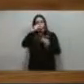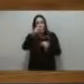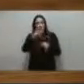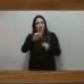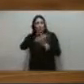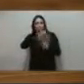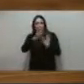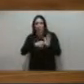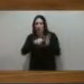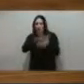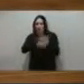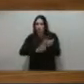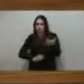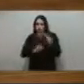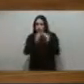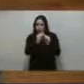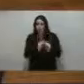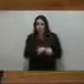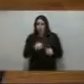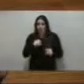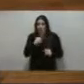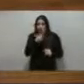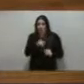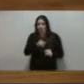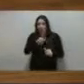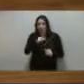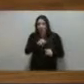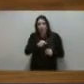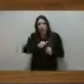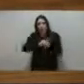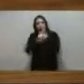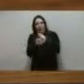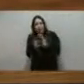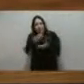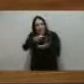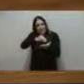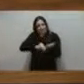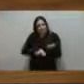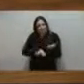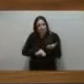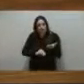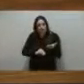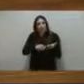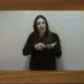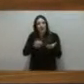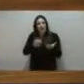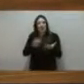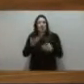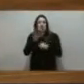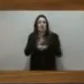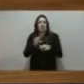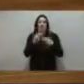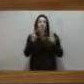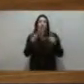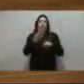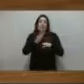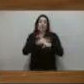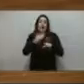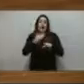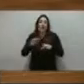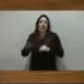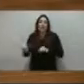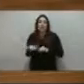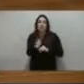que ya les avanzo vamos a someter incorporando esas modificaciones pretendidas a una nueva exposición pública para que, antes de la